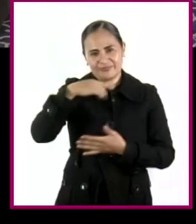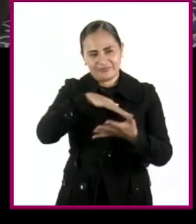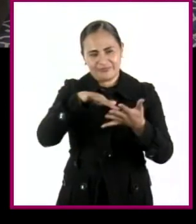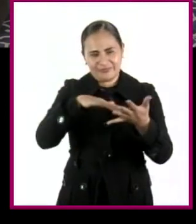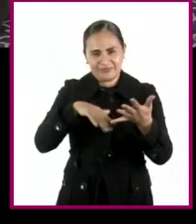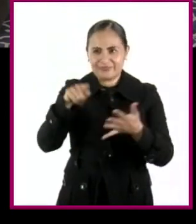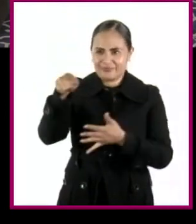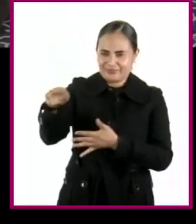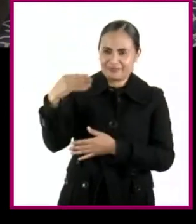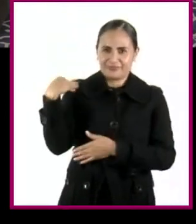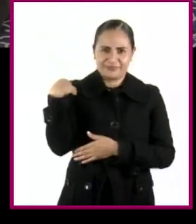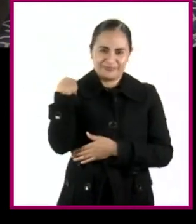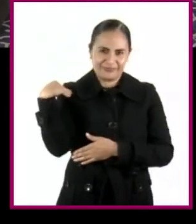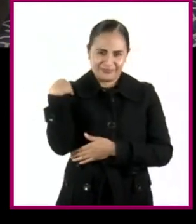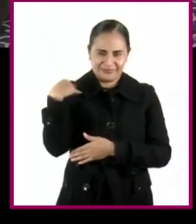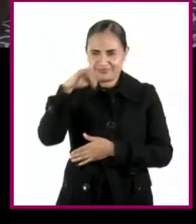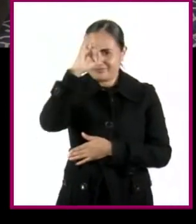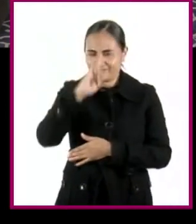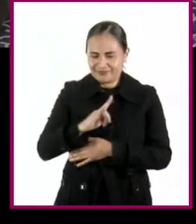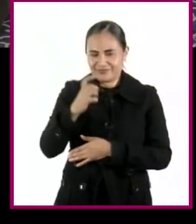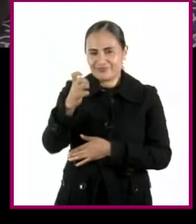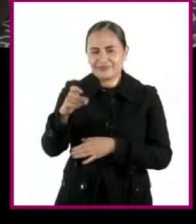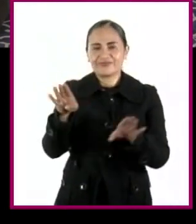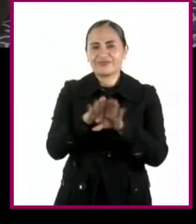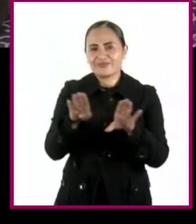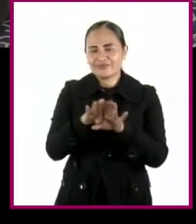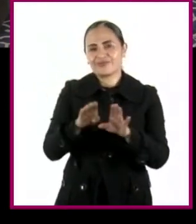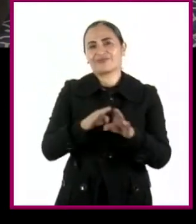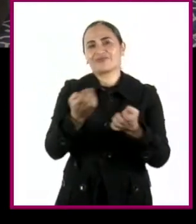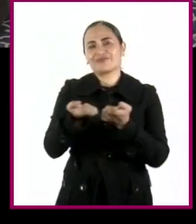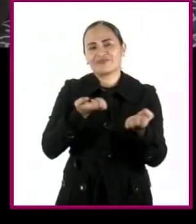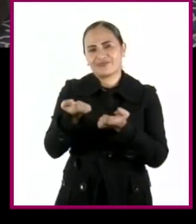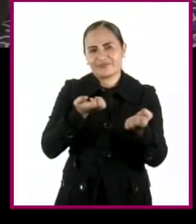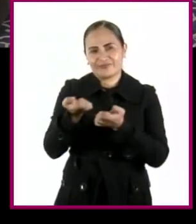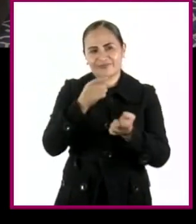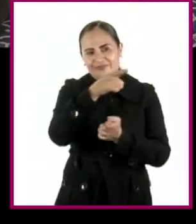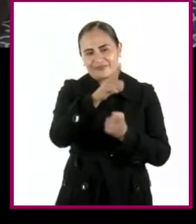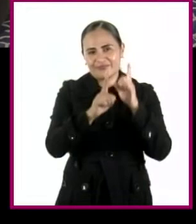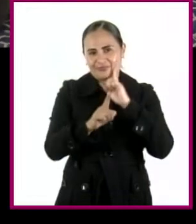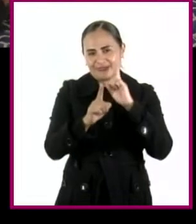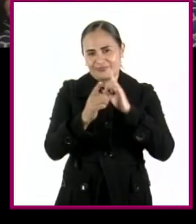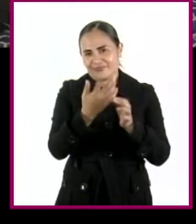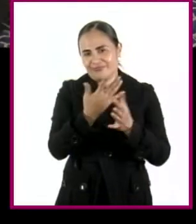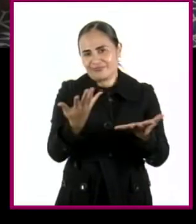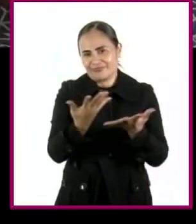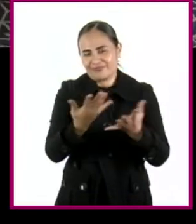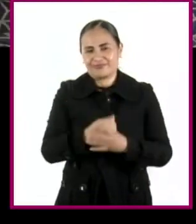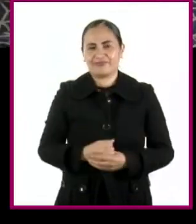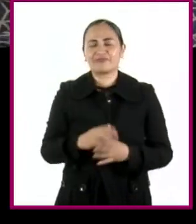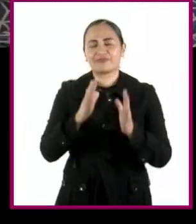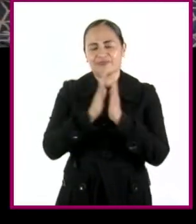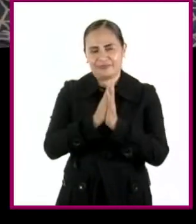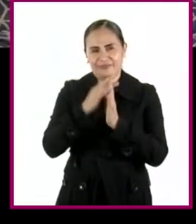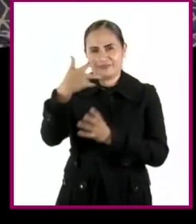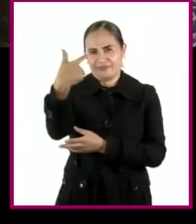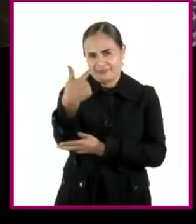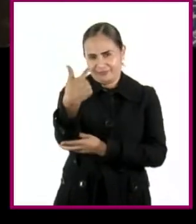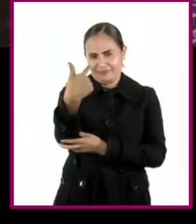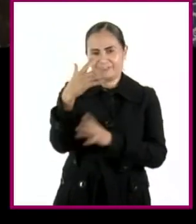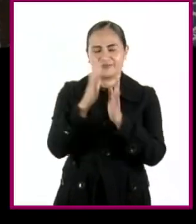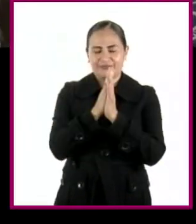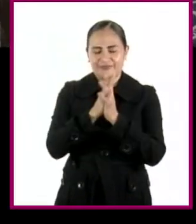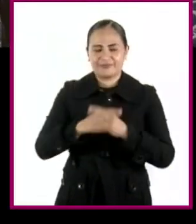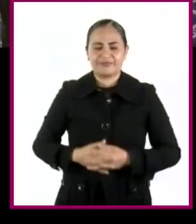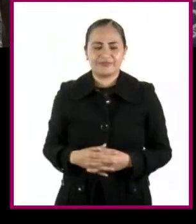guapo modelo Juanma nos ejemplificará el ejercicio que hizo nuestra compañera. Juanma, pon en posición tu cámara.